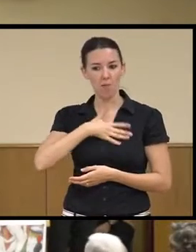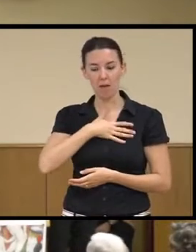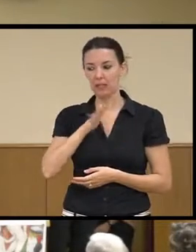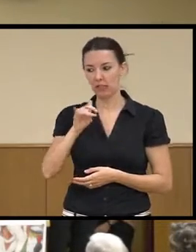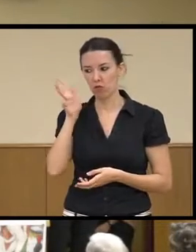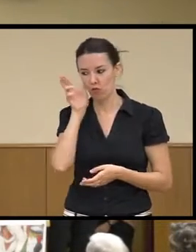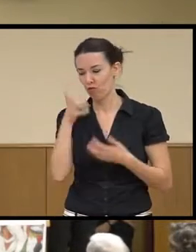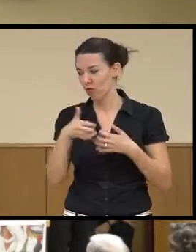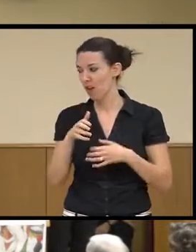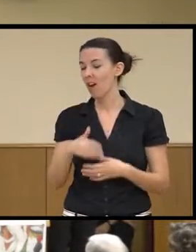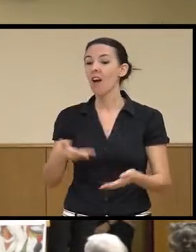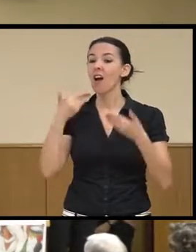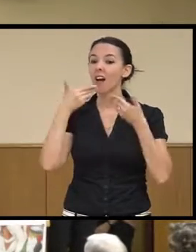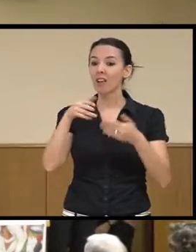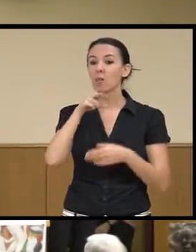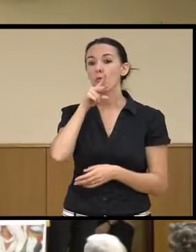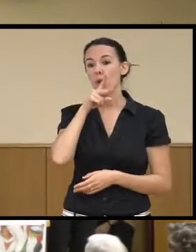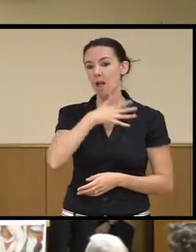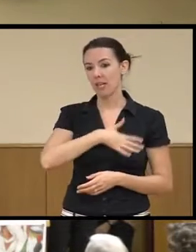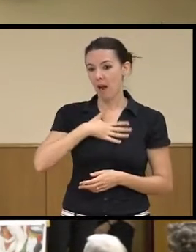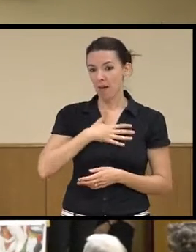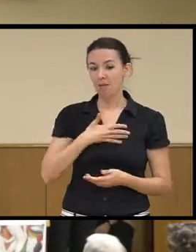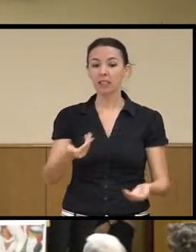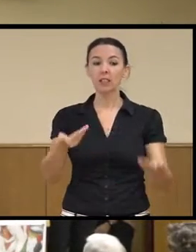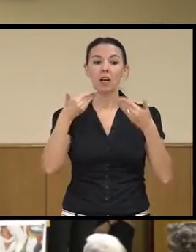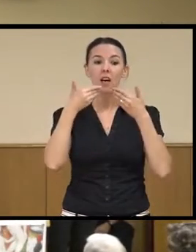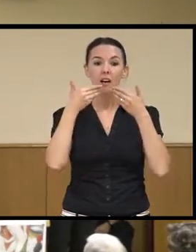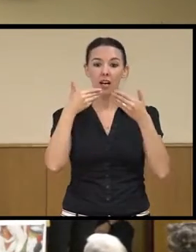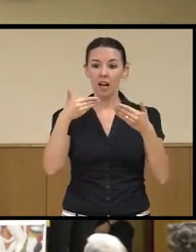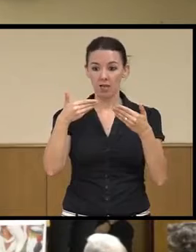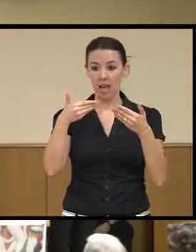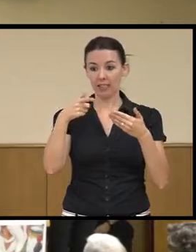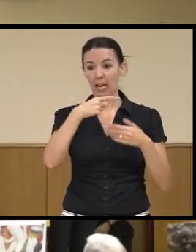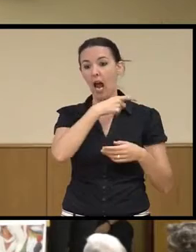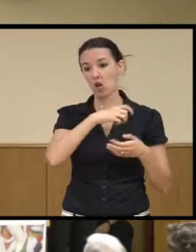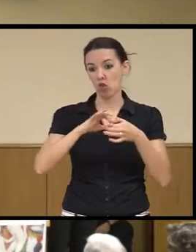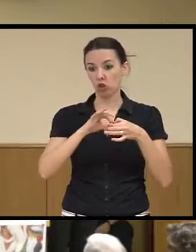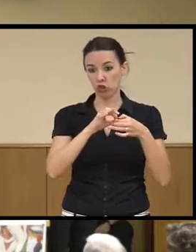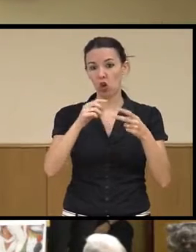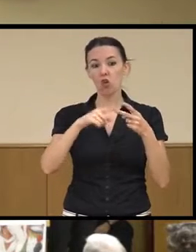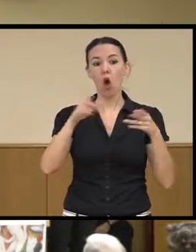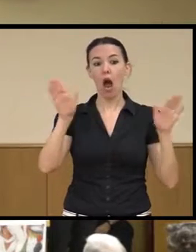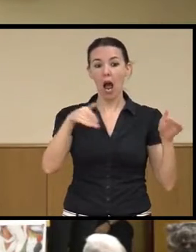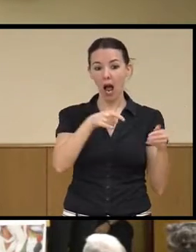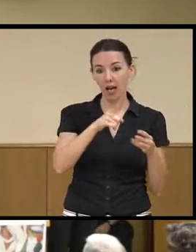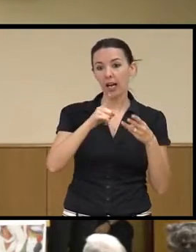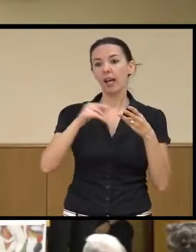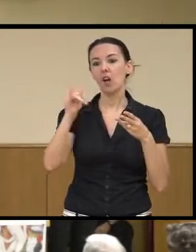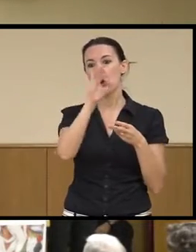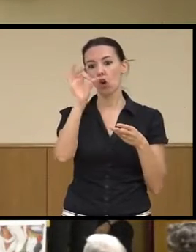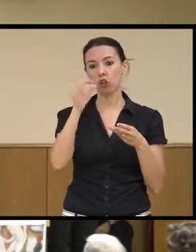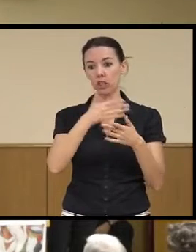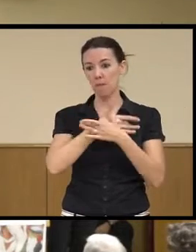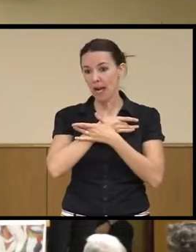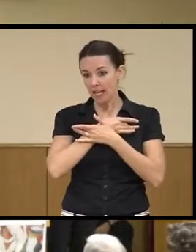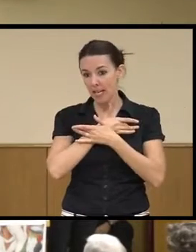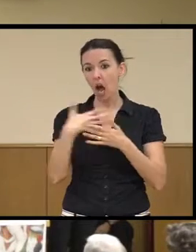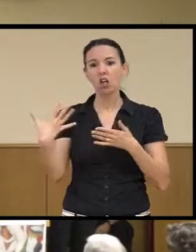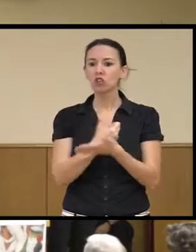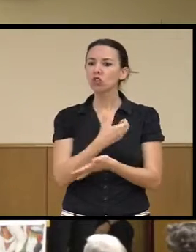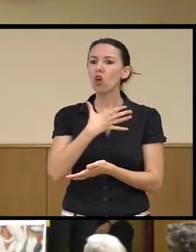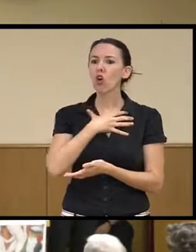Sí, gracias Juanjo por tus amables palabras. Gracias a MusAccess, a Ángel Pazos, a José María Salvador, a todos los que han